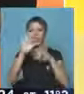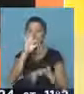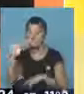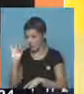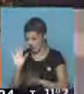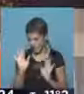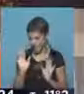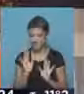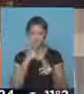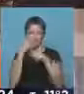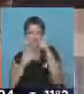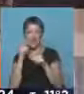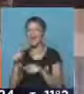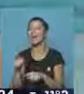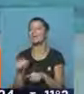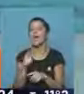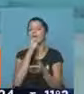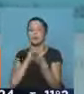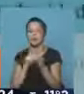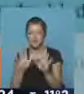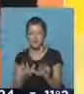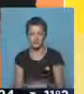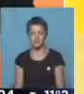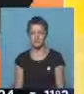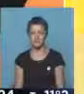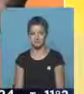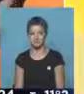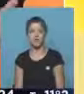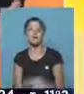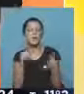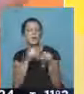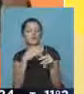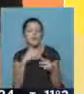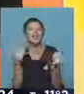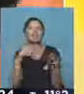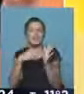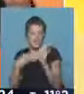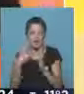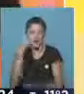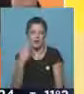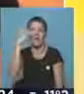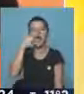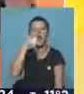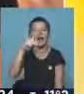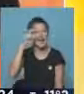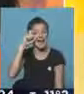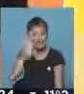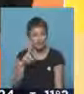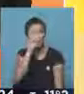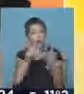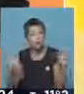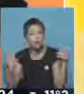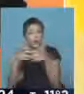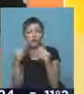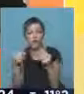Digo, ataca para, al periodismo, sí, de manera masiva. Para inmunizarlos masiva. Del virus Hollywood. ¿Qué son los hackers? ¿Son personas, son gente, son grupos, son depende, países? Son depende